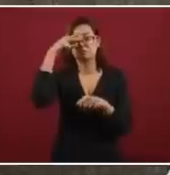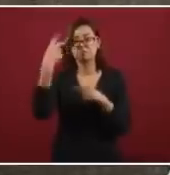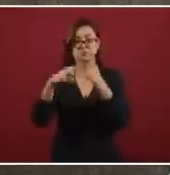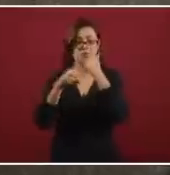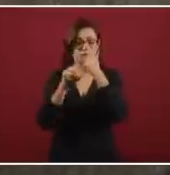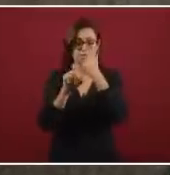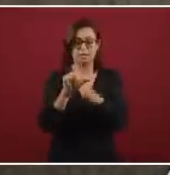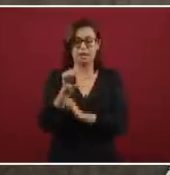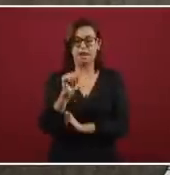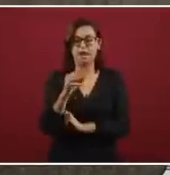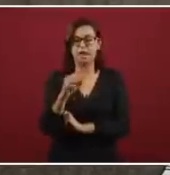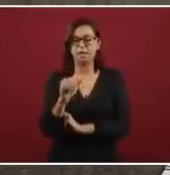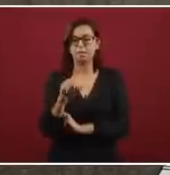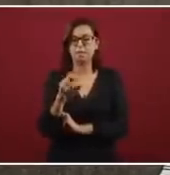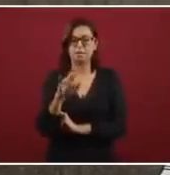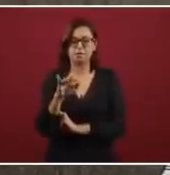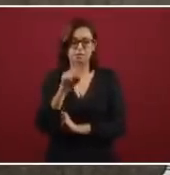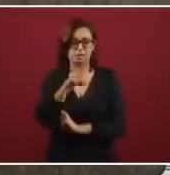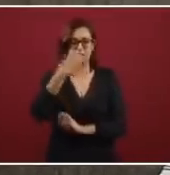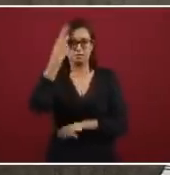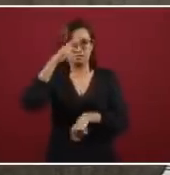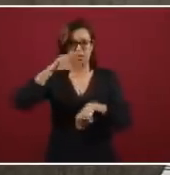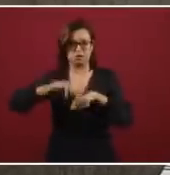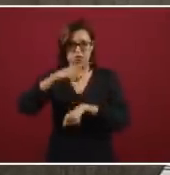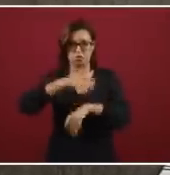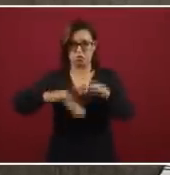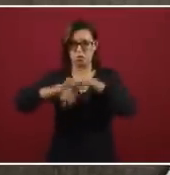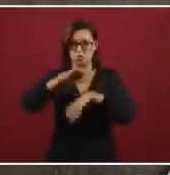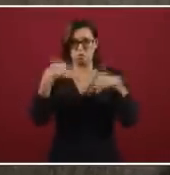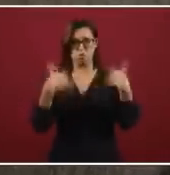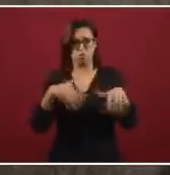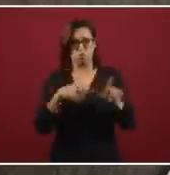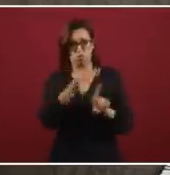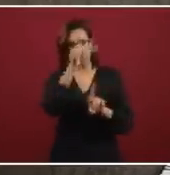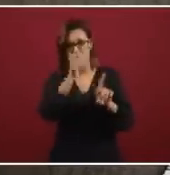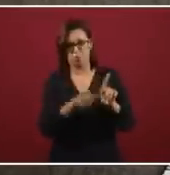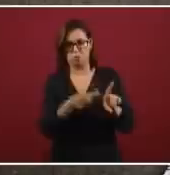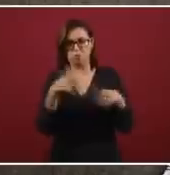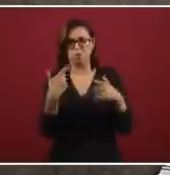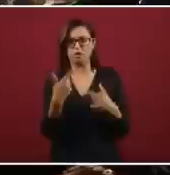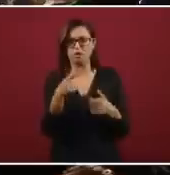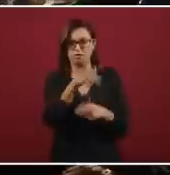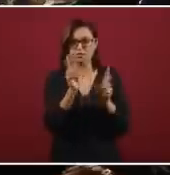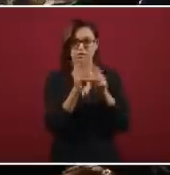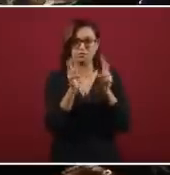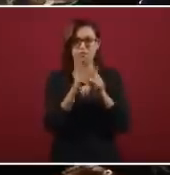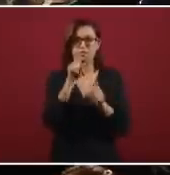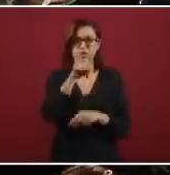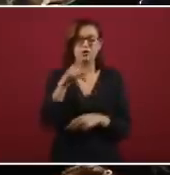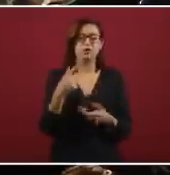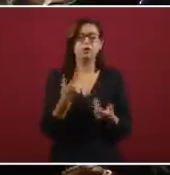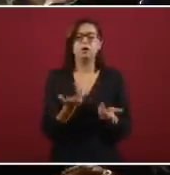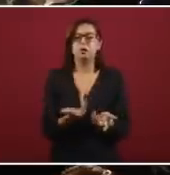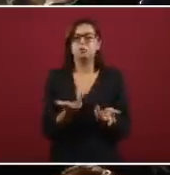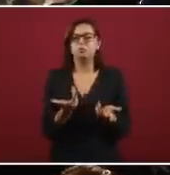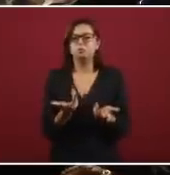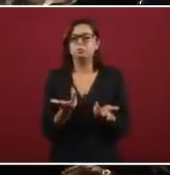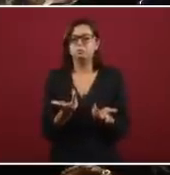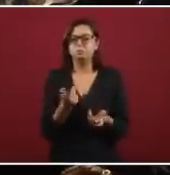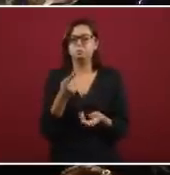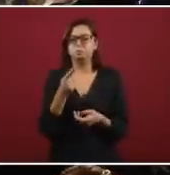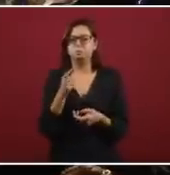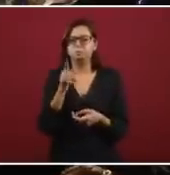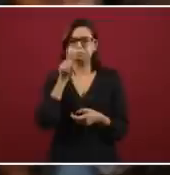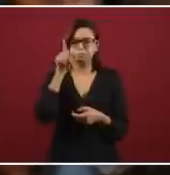la Madrid dirigía Statoil, era un prominente mexicano de Tampico, Tamaulipas, el que estaba